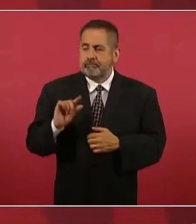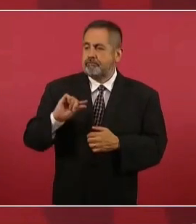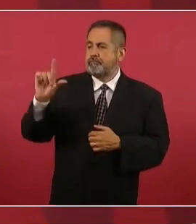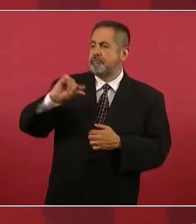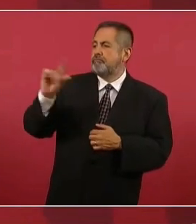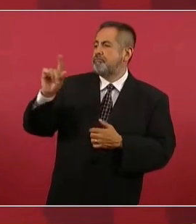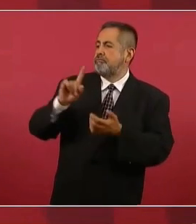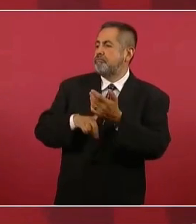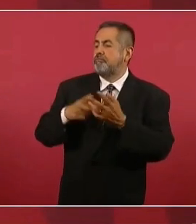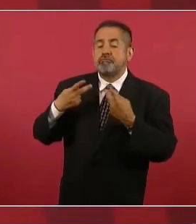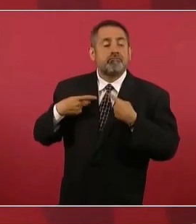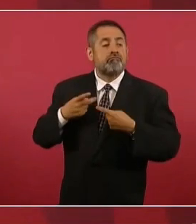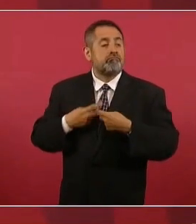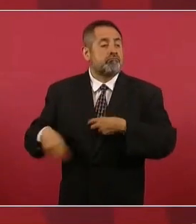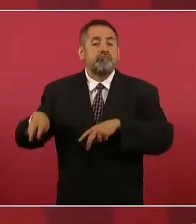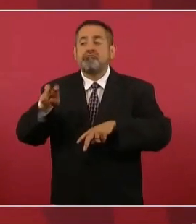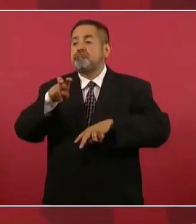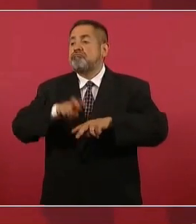funcionarios